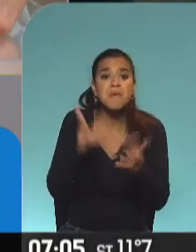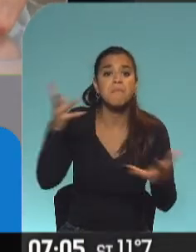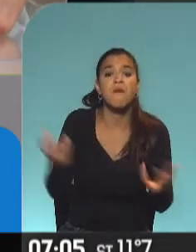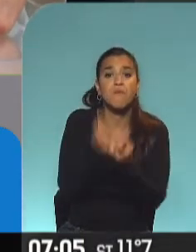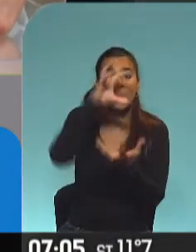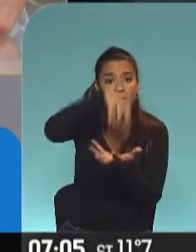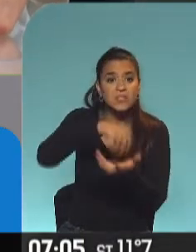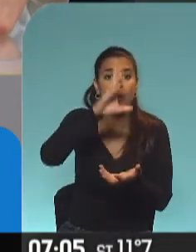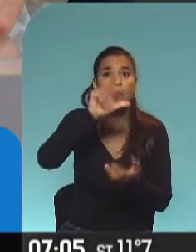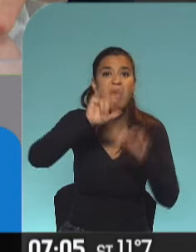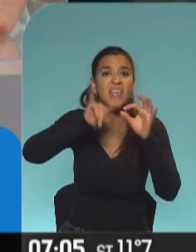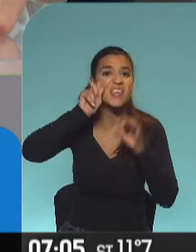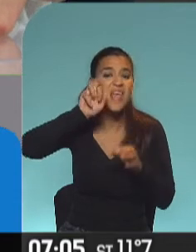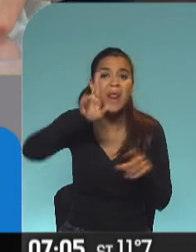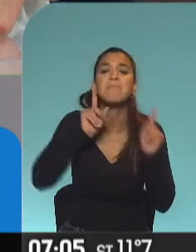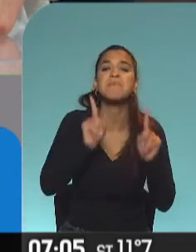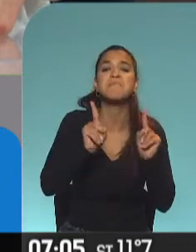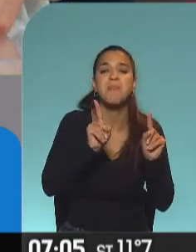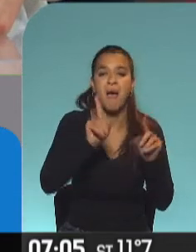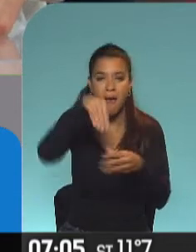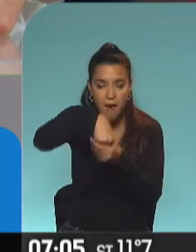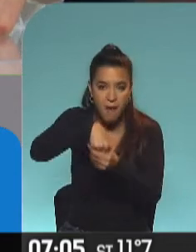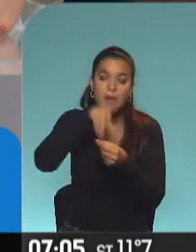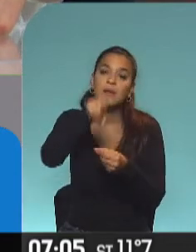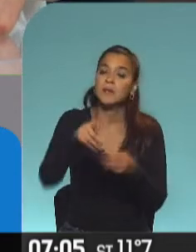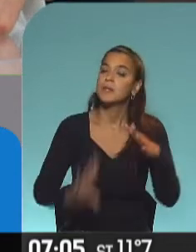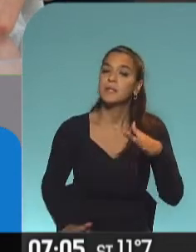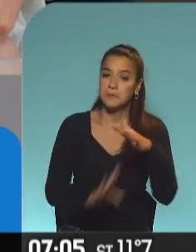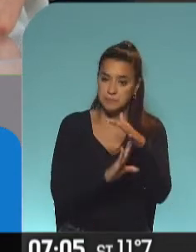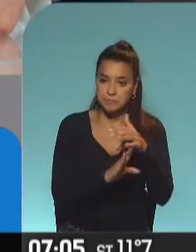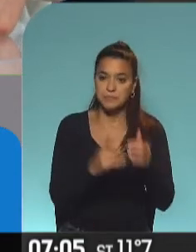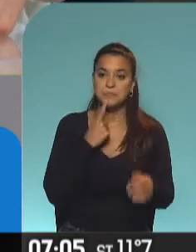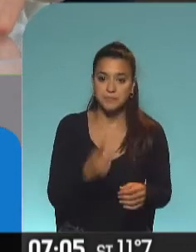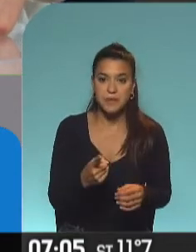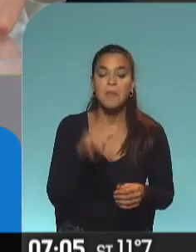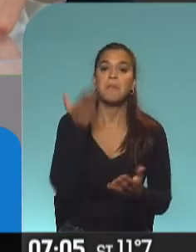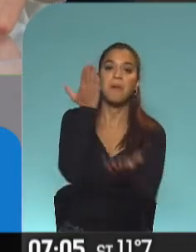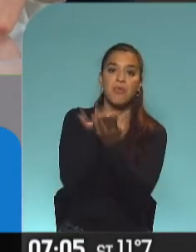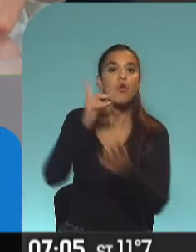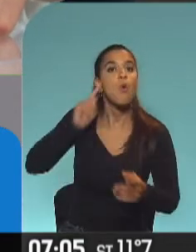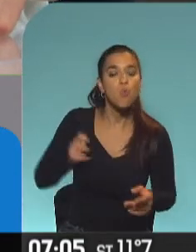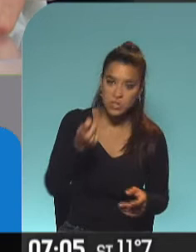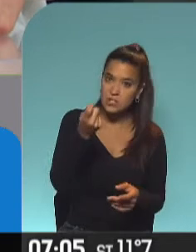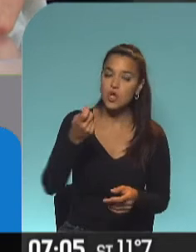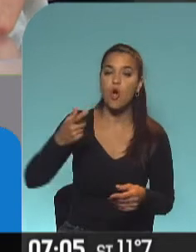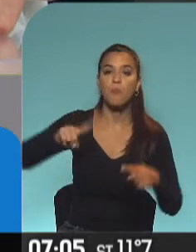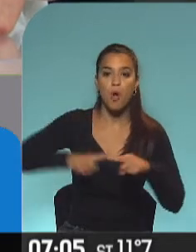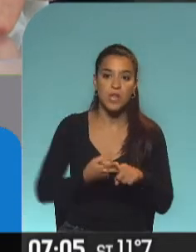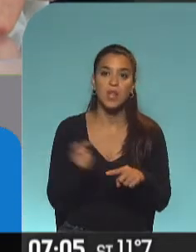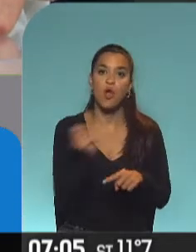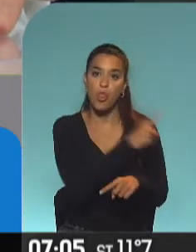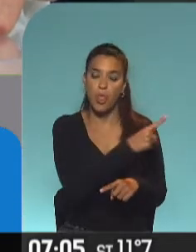fundación que los Blaquier. Esta es la centralidad del pedido de juicio político de